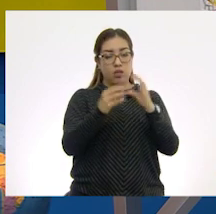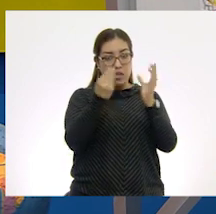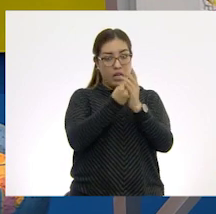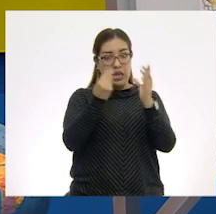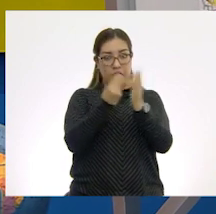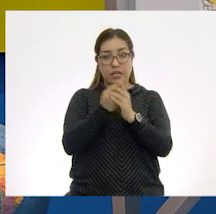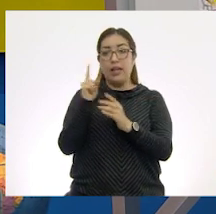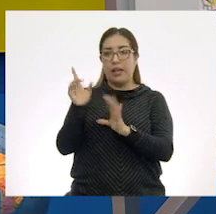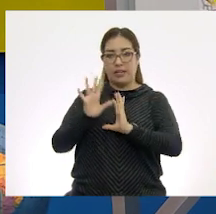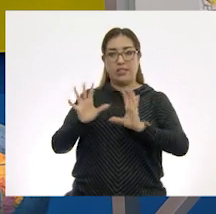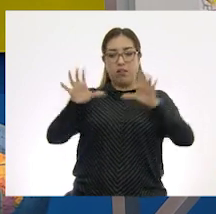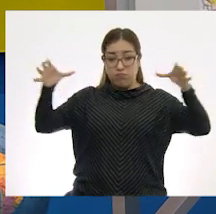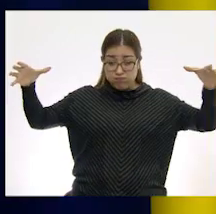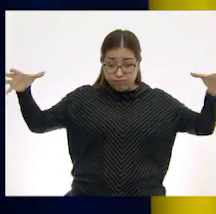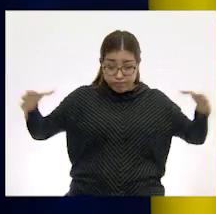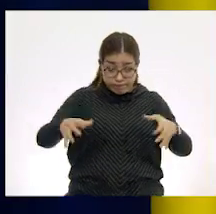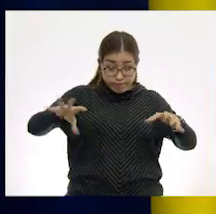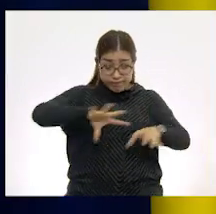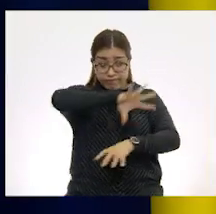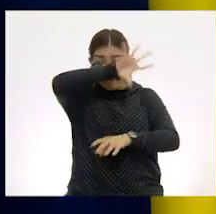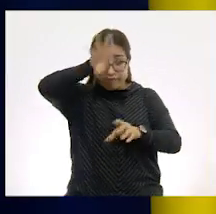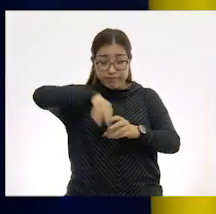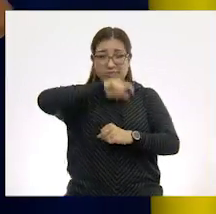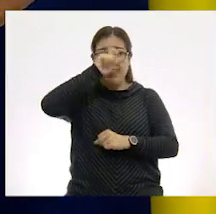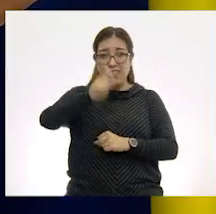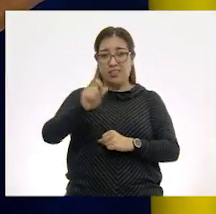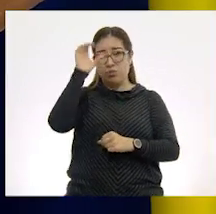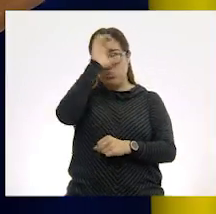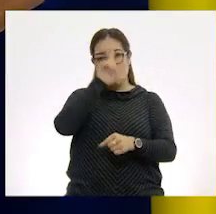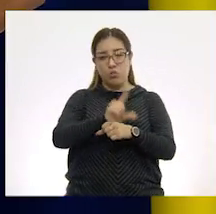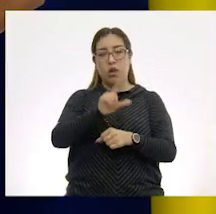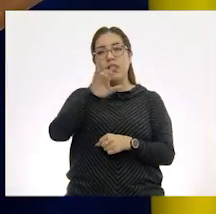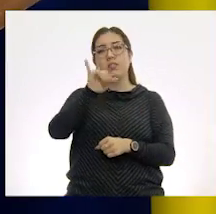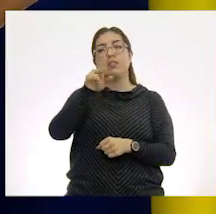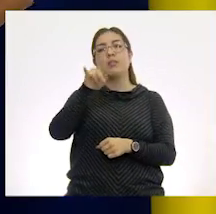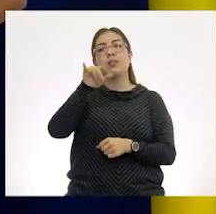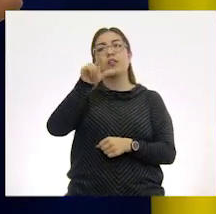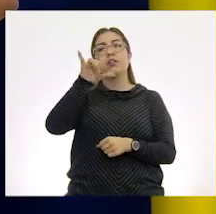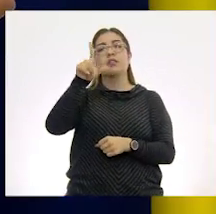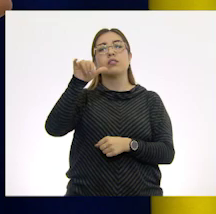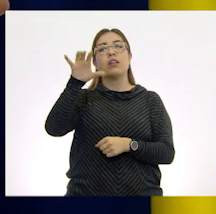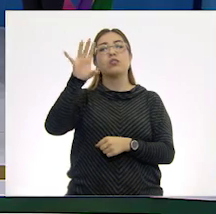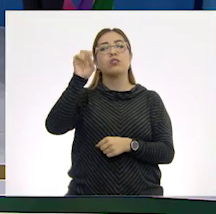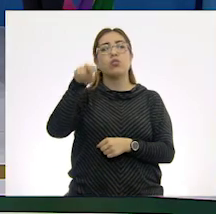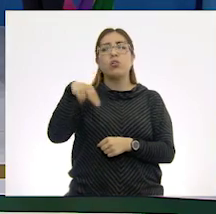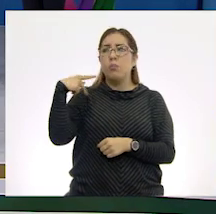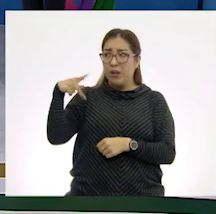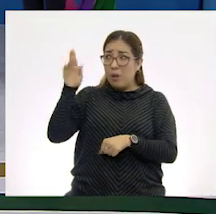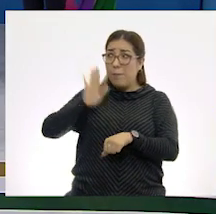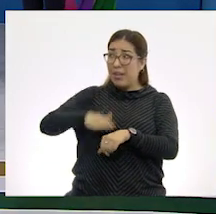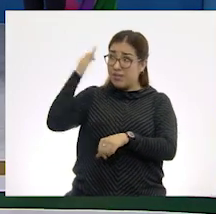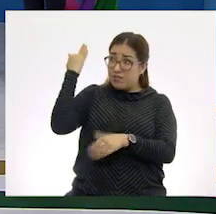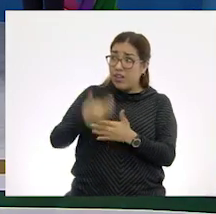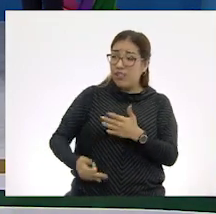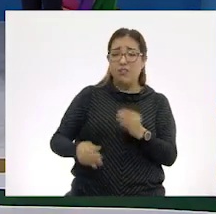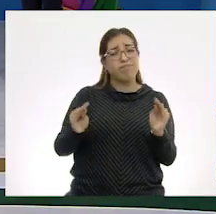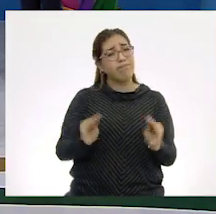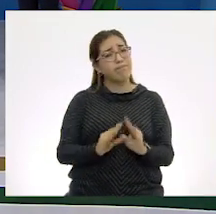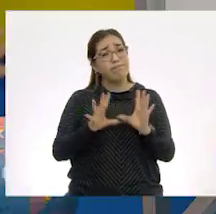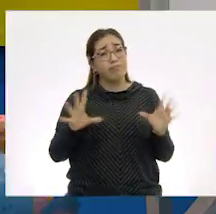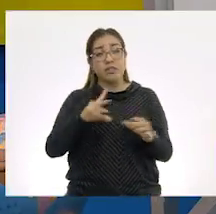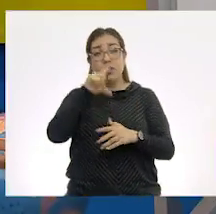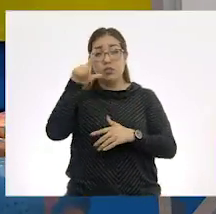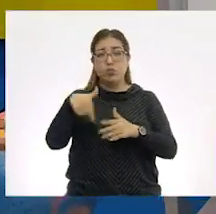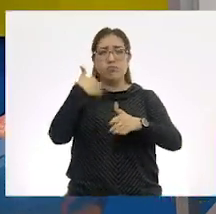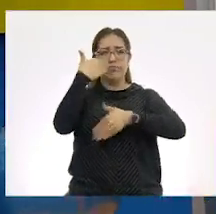una civilización. Claro, pero ¿y todavía hay más periodos o dinastías? Claro, después